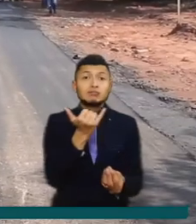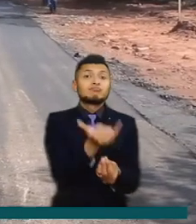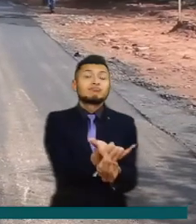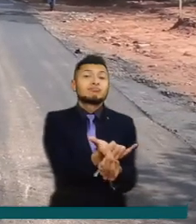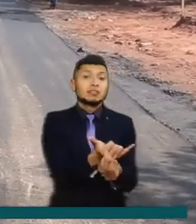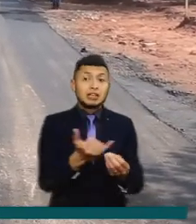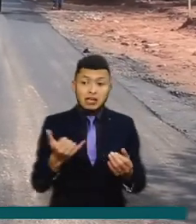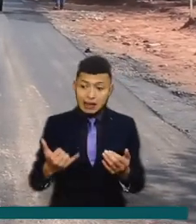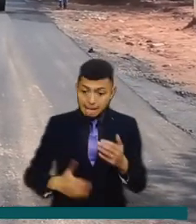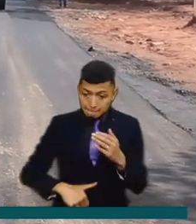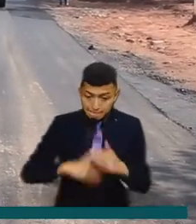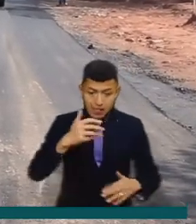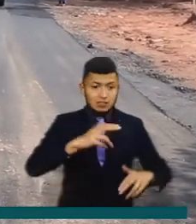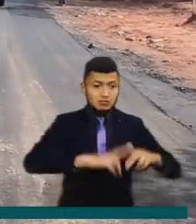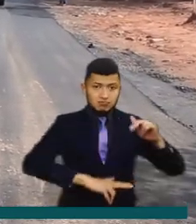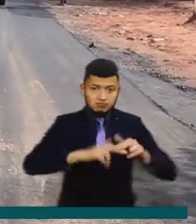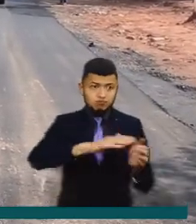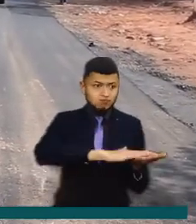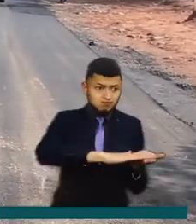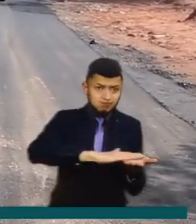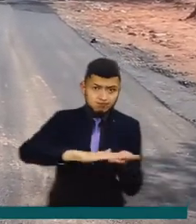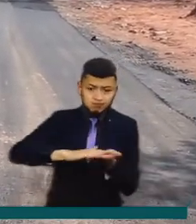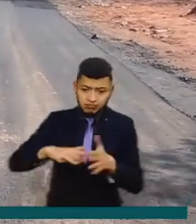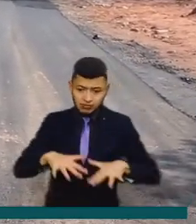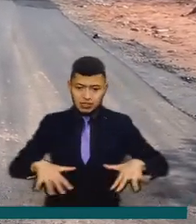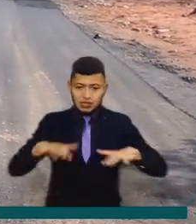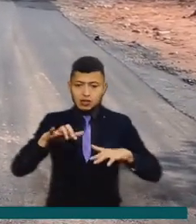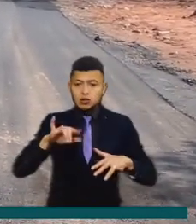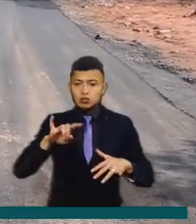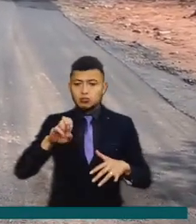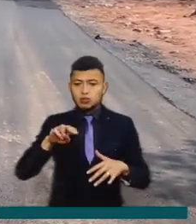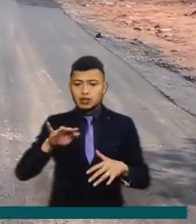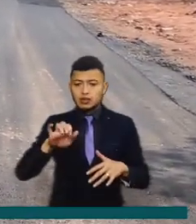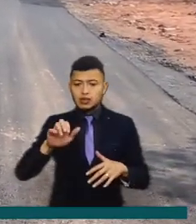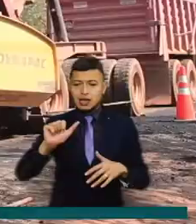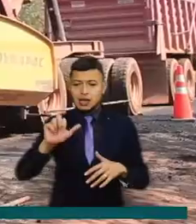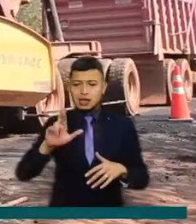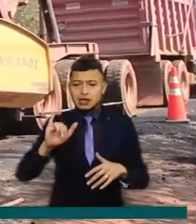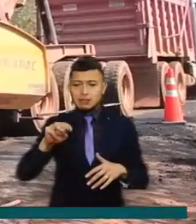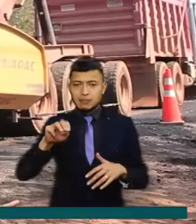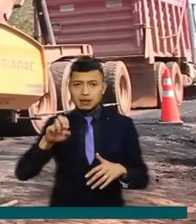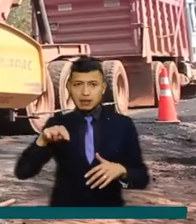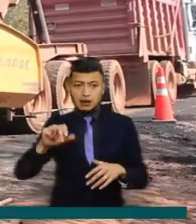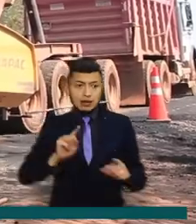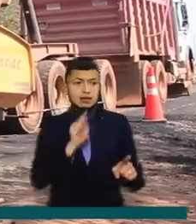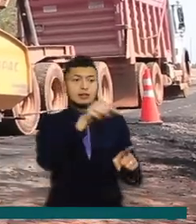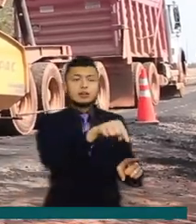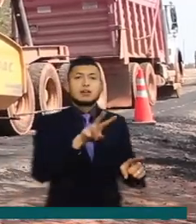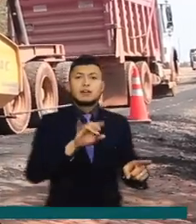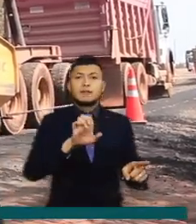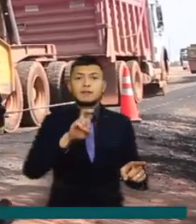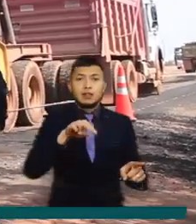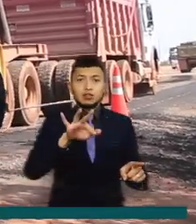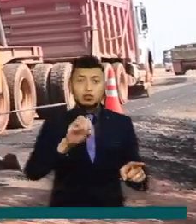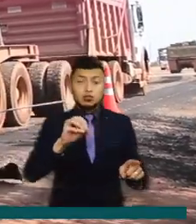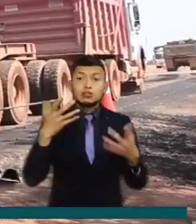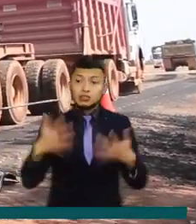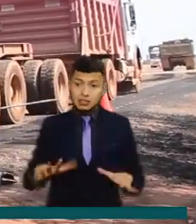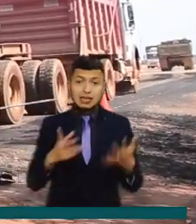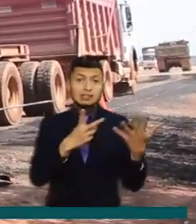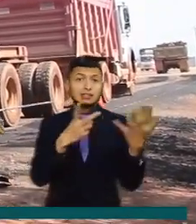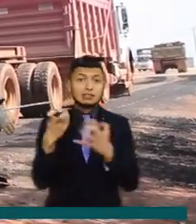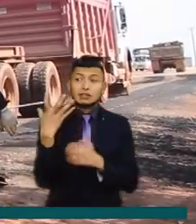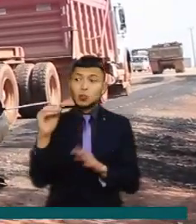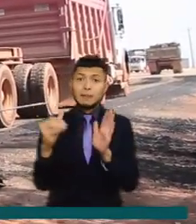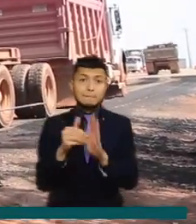los primeros metros de pavimento de Puente Arimena hacia El Viento y ya están adjudicados 770 mil millones de